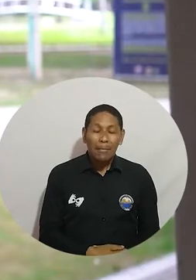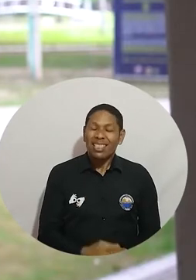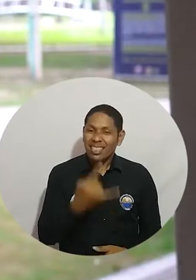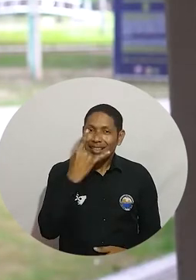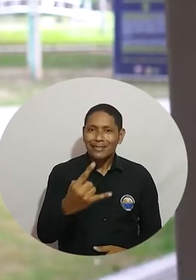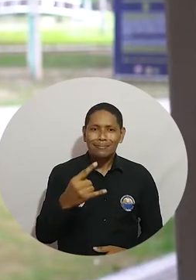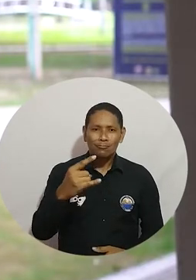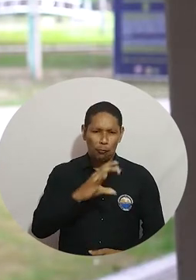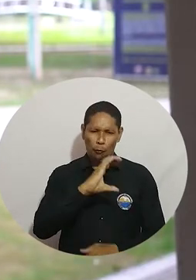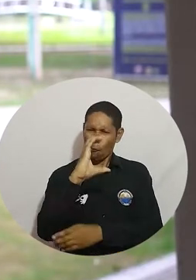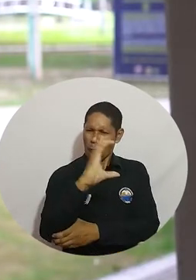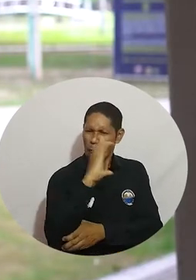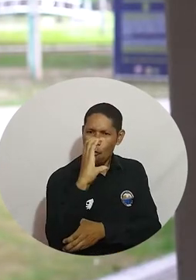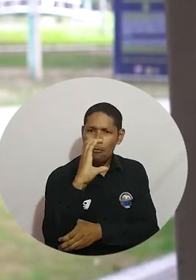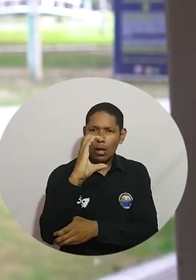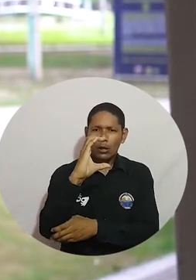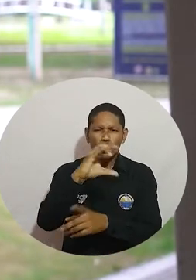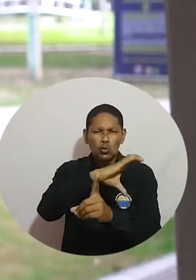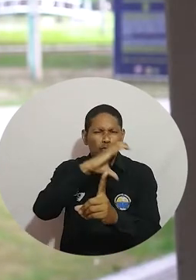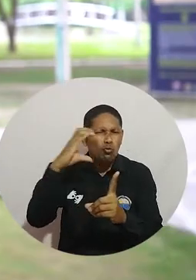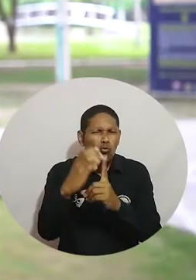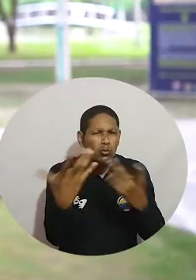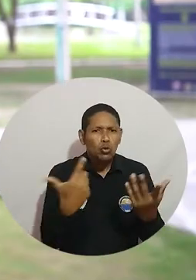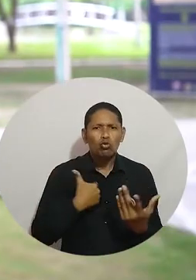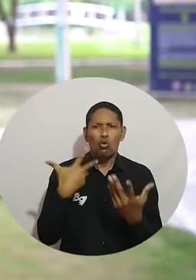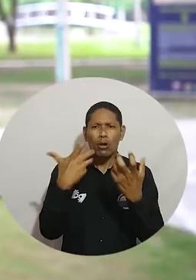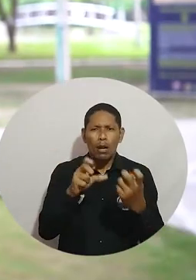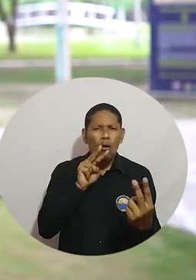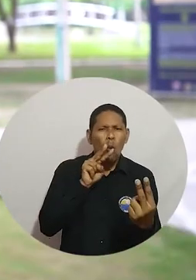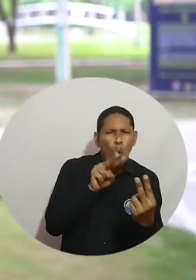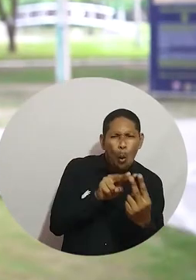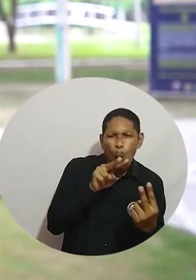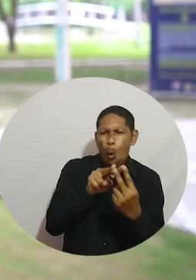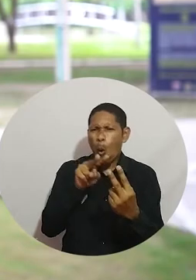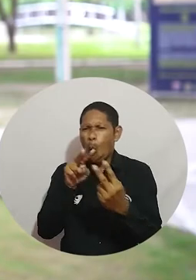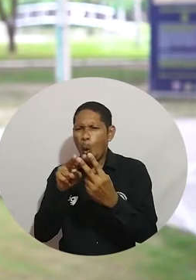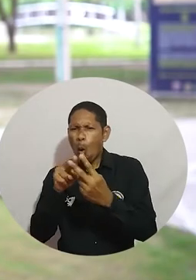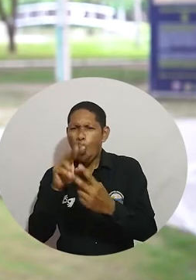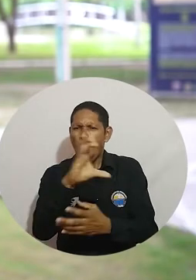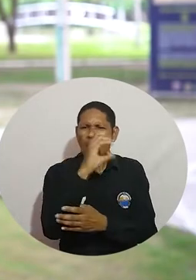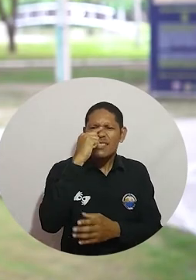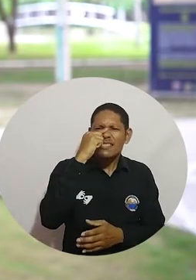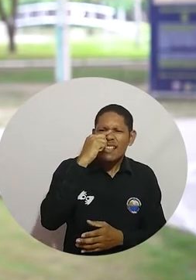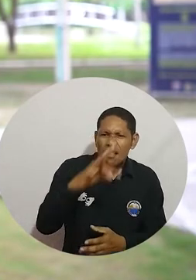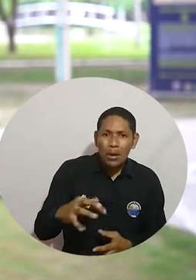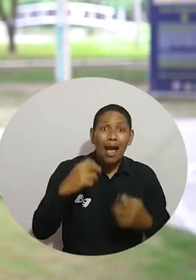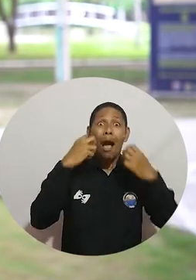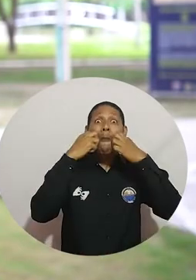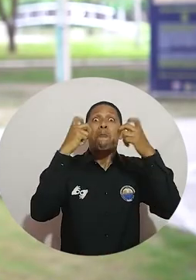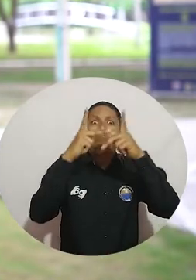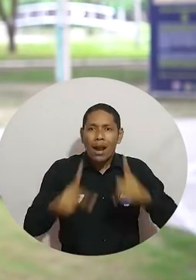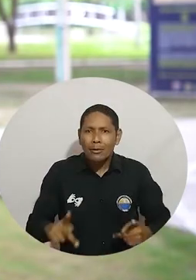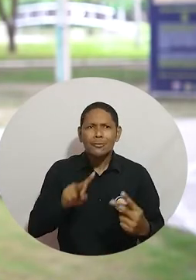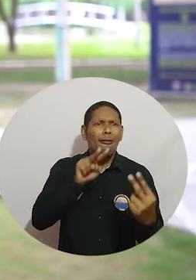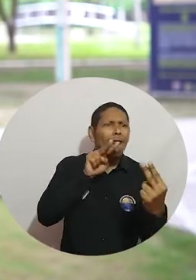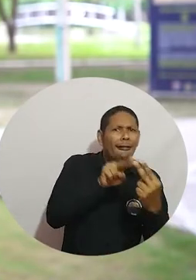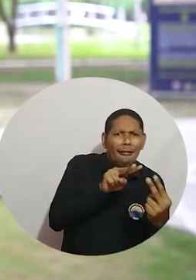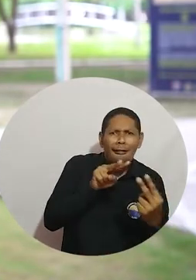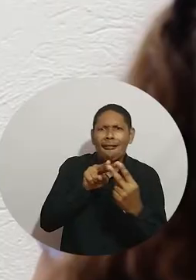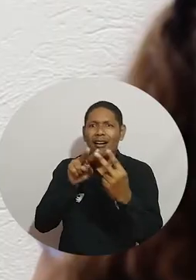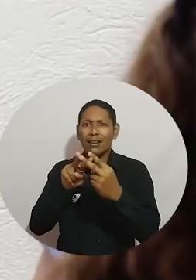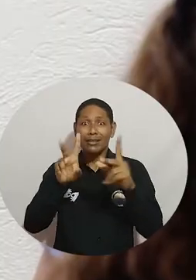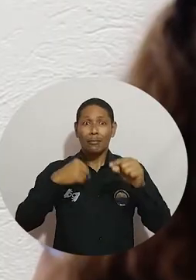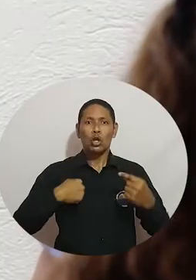mucho la cultura de Colombia y también quiero conocer a Colombia, a Santa Marta, a la gente de